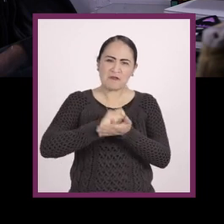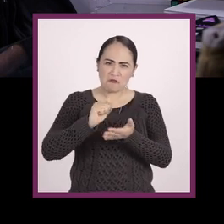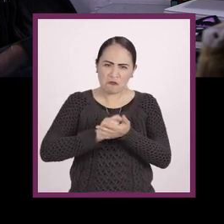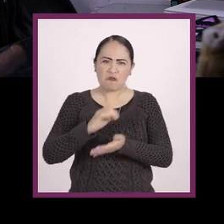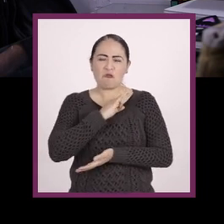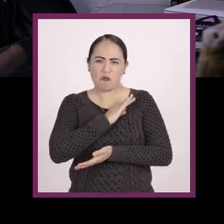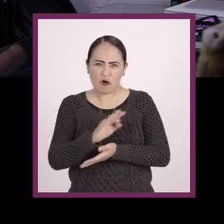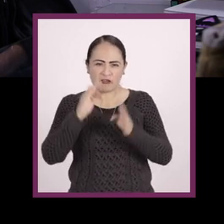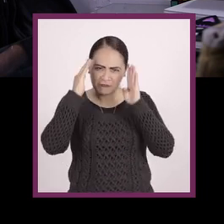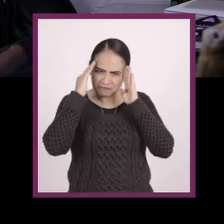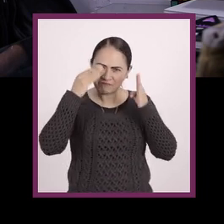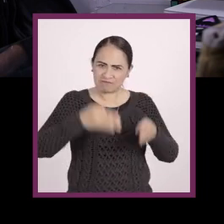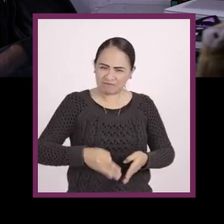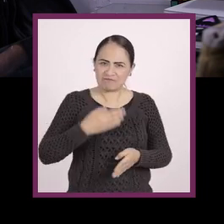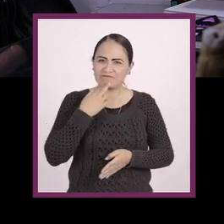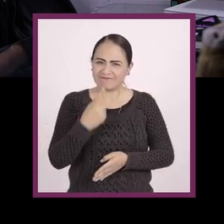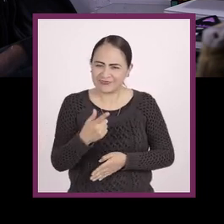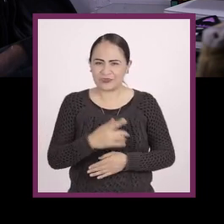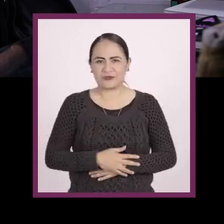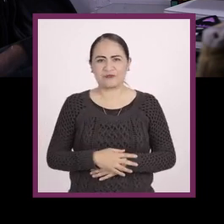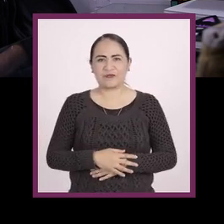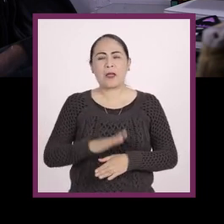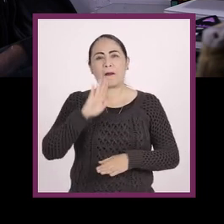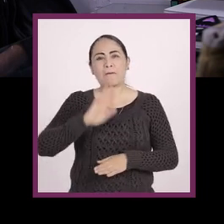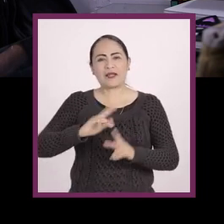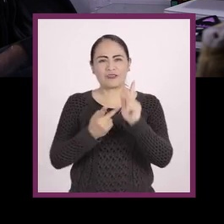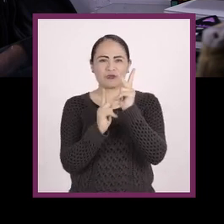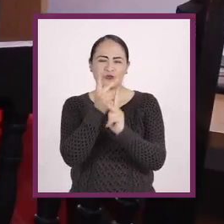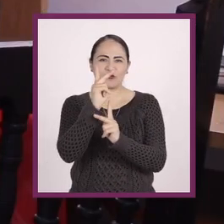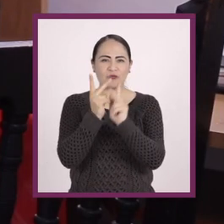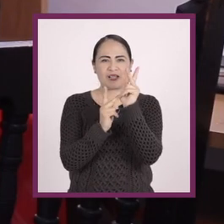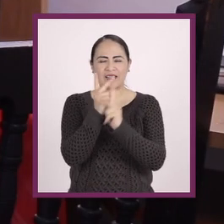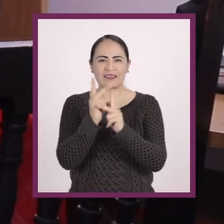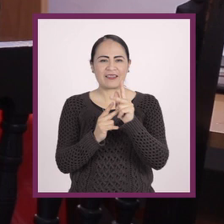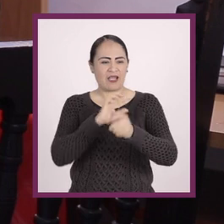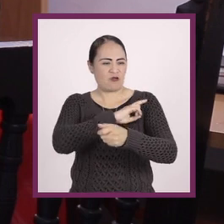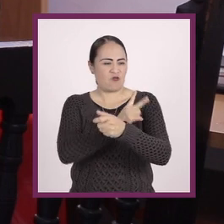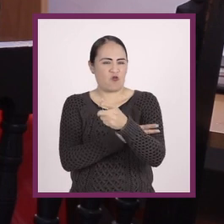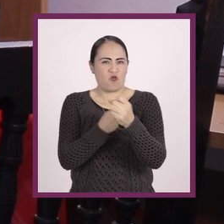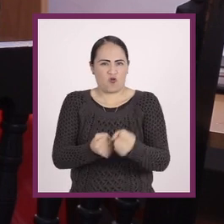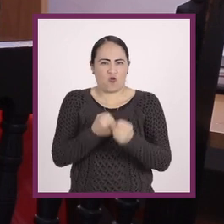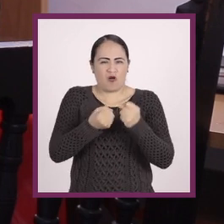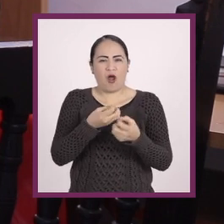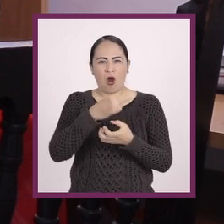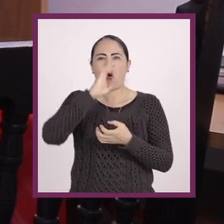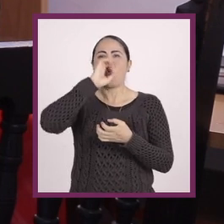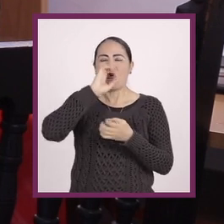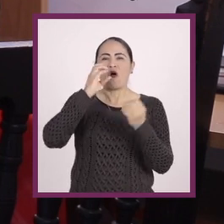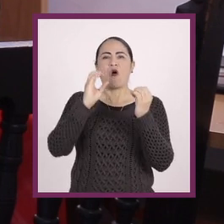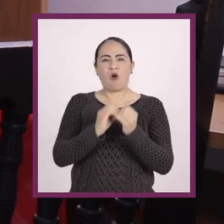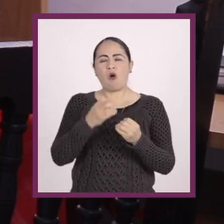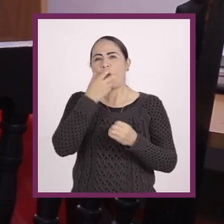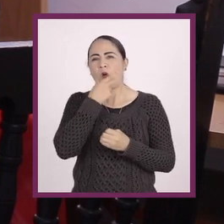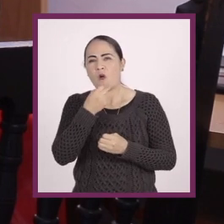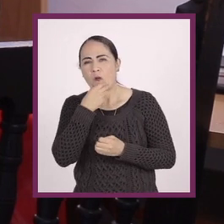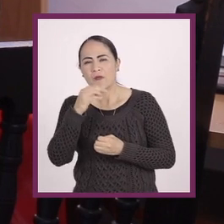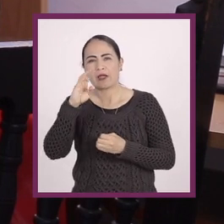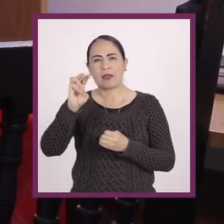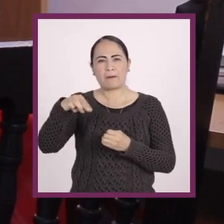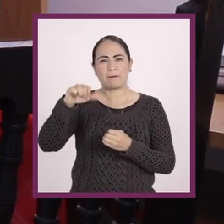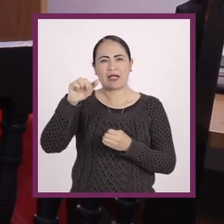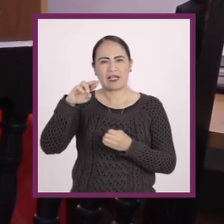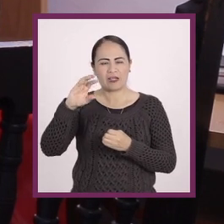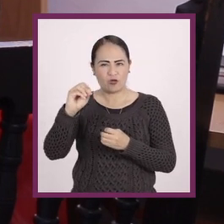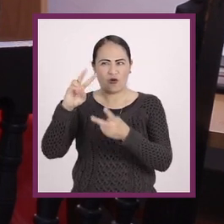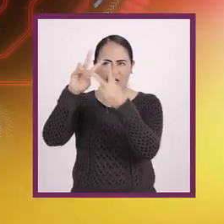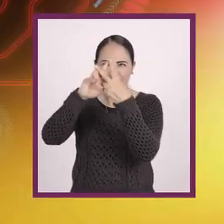hacer que mejore nuestro rendimiento y capacidad de concentración sonora las espinacas de popeye por la estrella dorada en